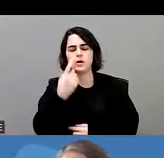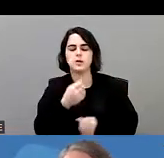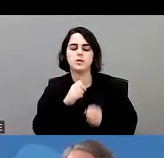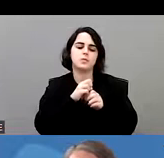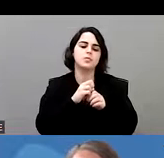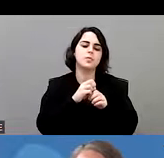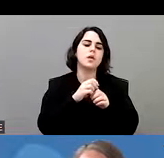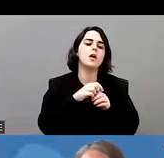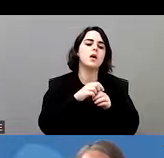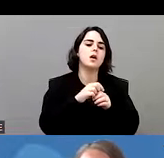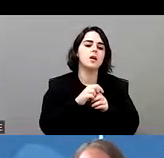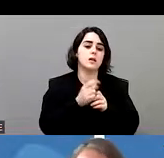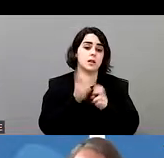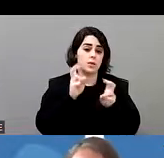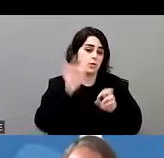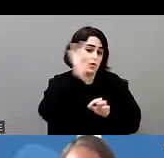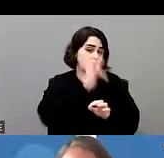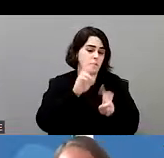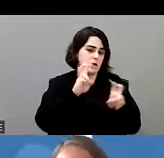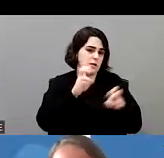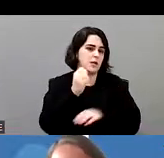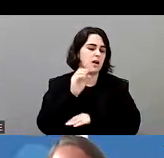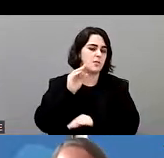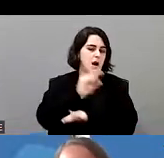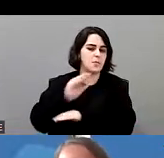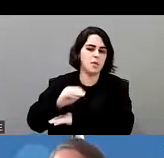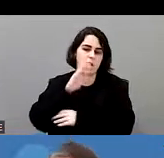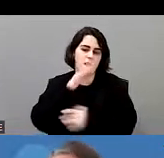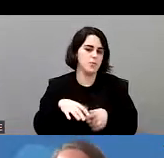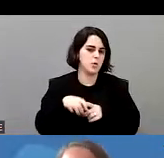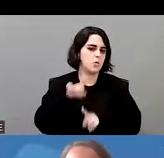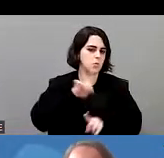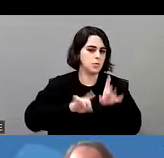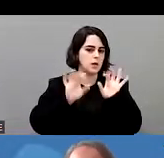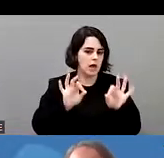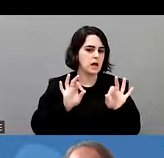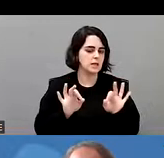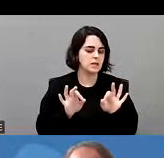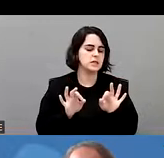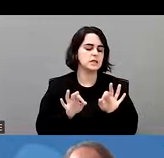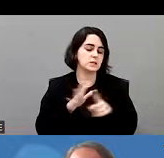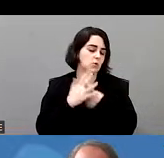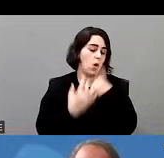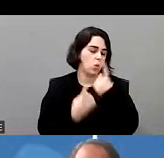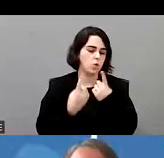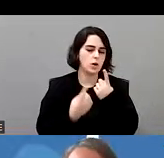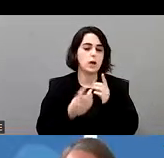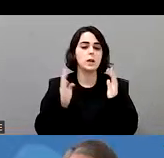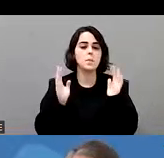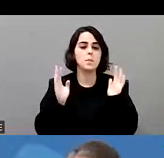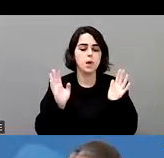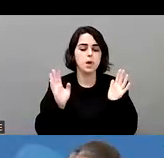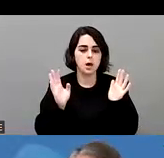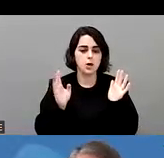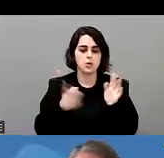también de financiación y demás, que esto sigue siendo un hándicap a día de hoy, en algunos casos, pero que no deberíamos tomar